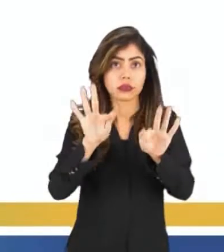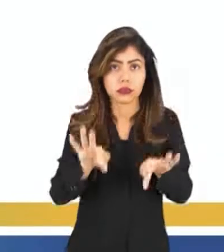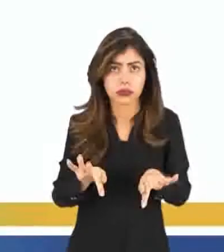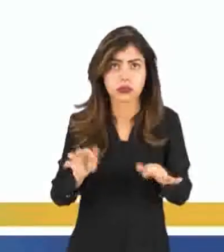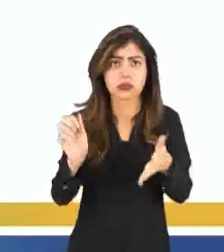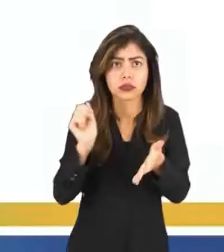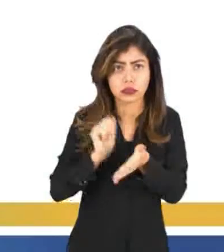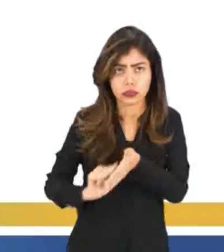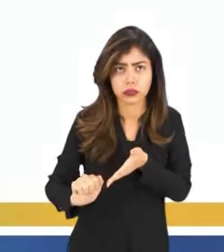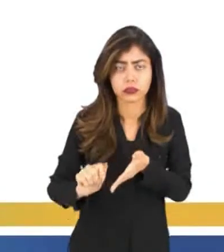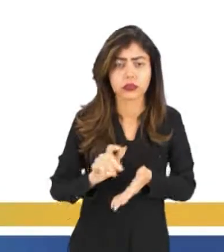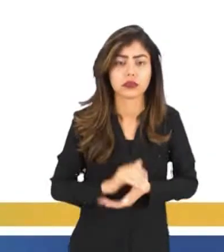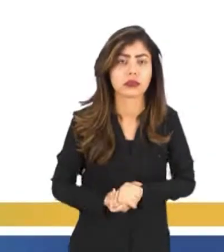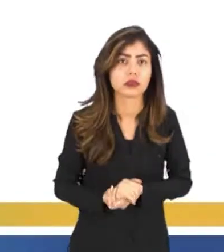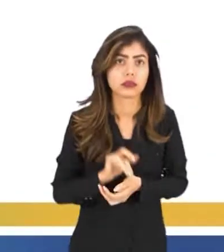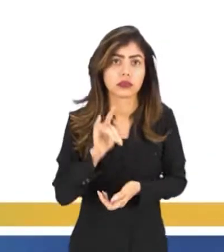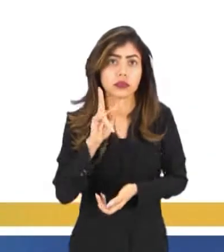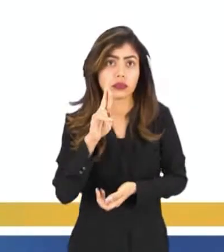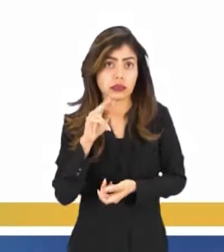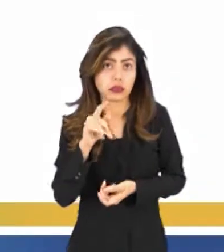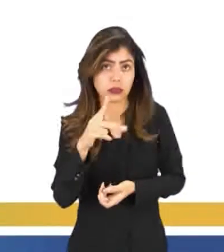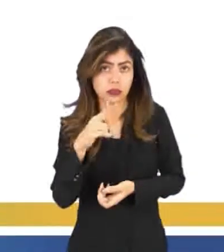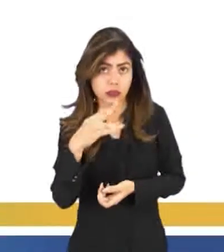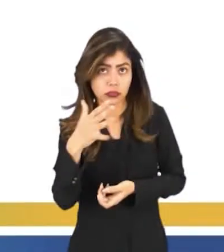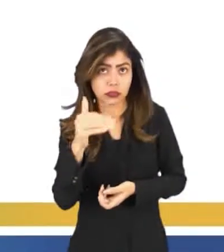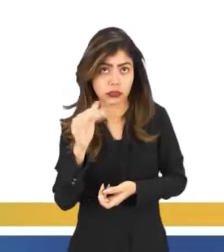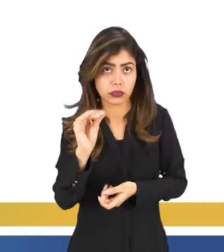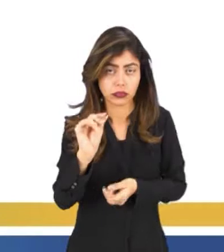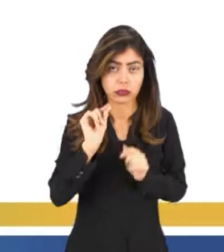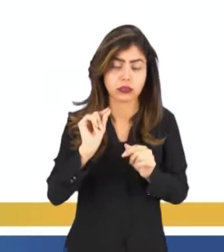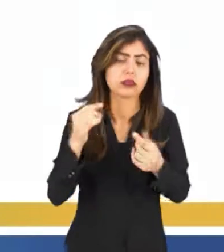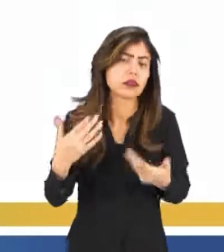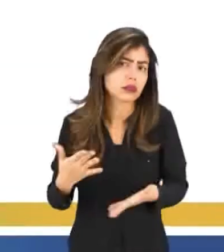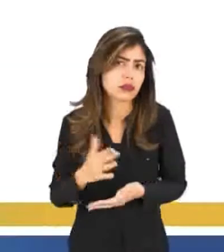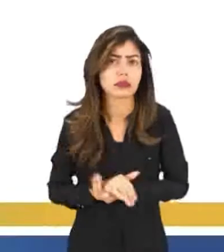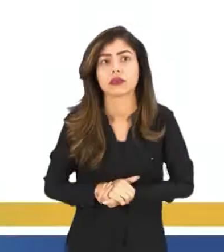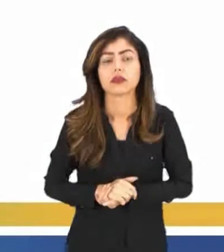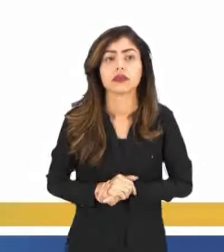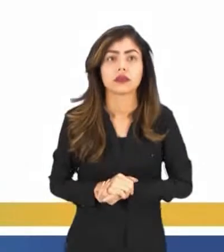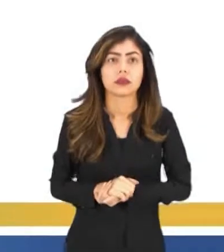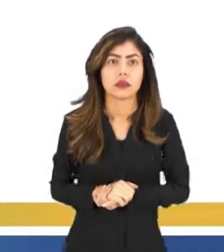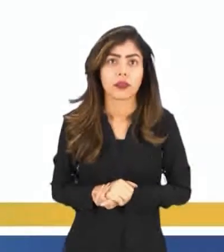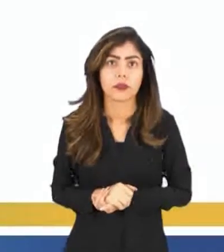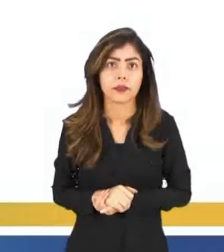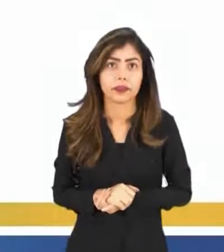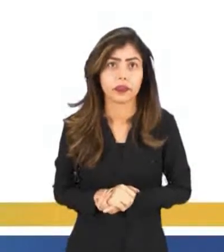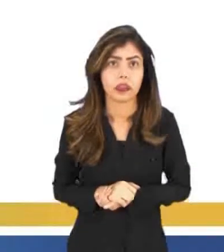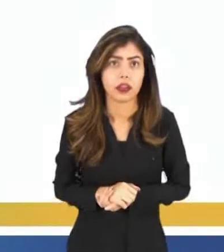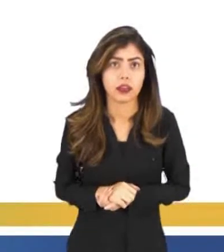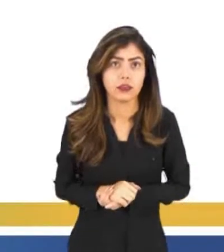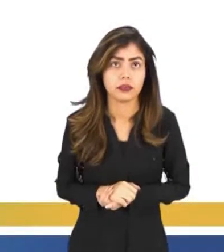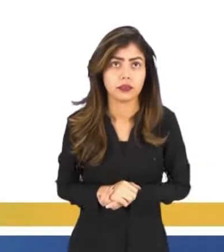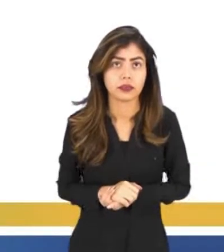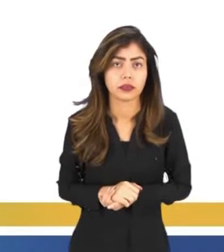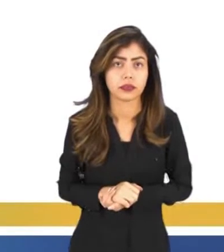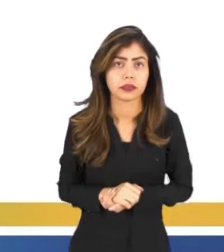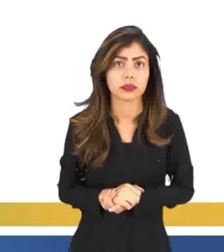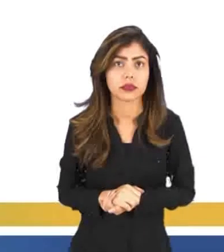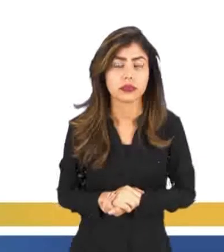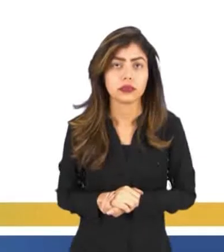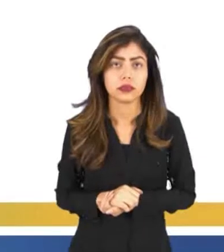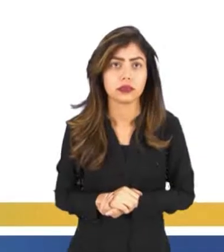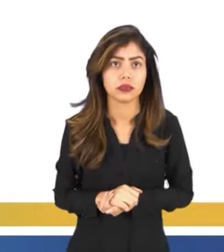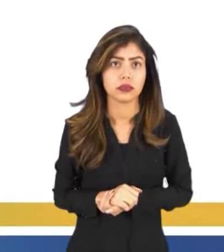de este escrito es la pretensión de este ensayo es la lo que vas a